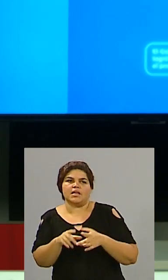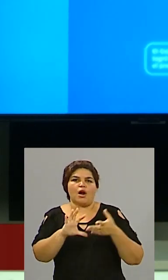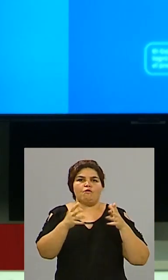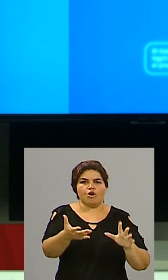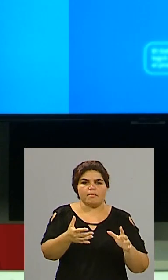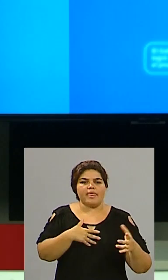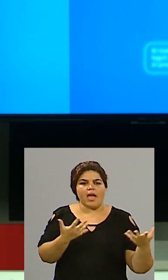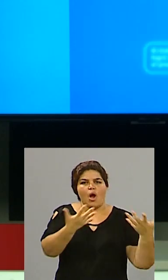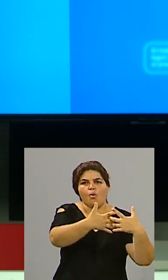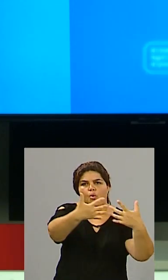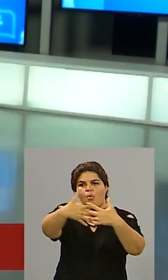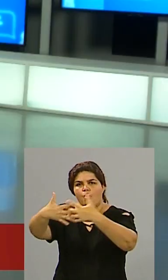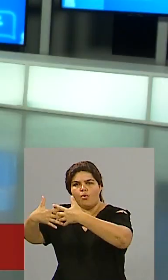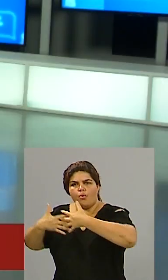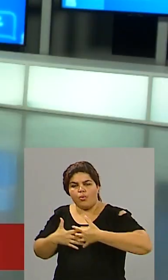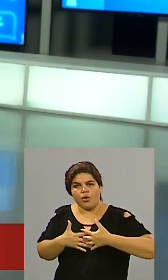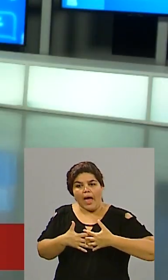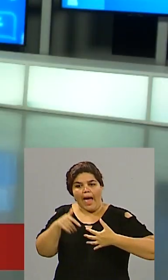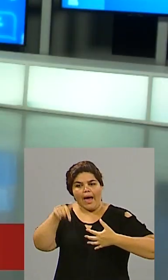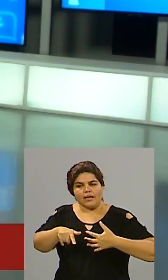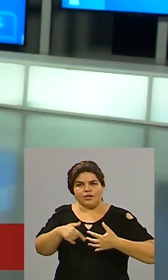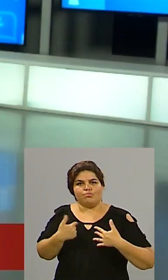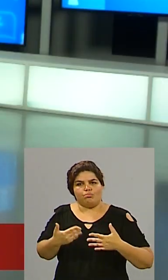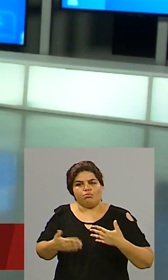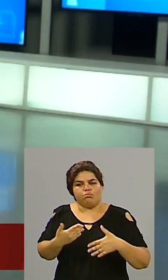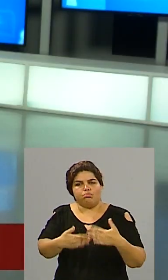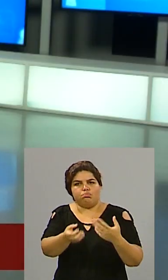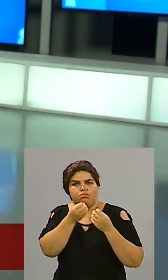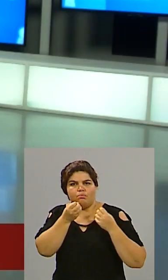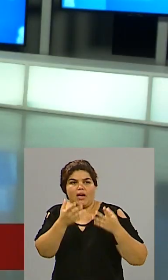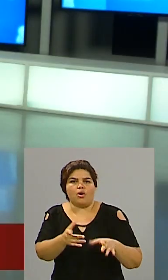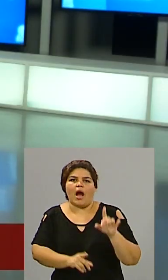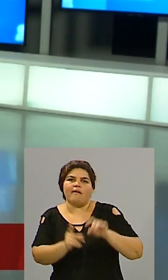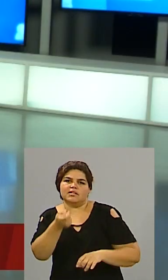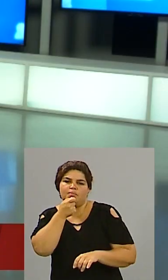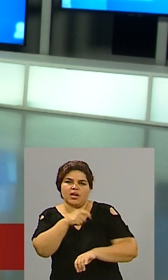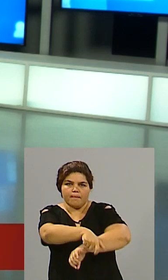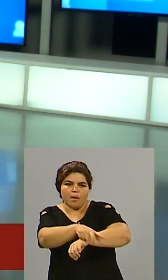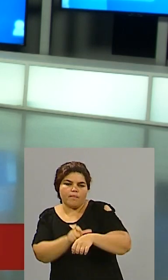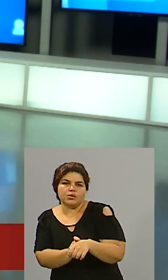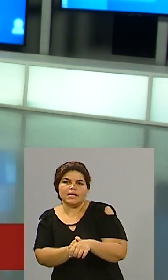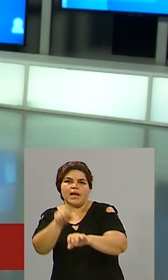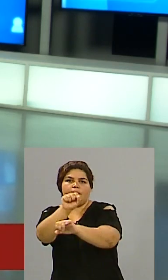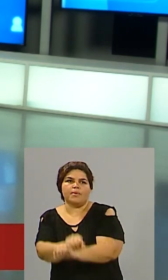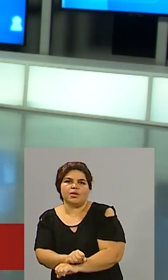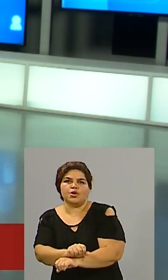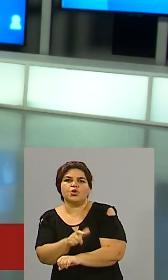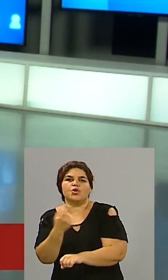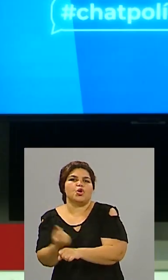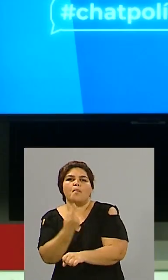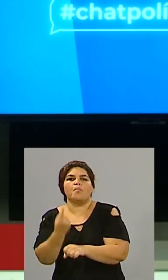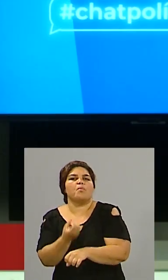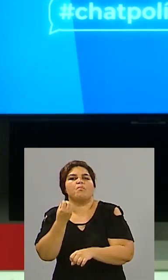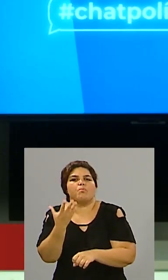veces hacen que justamente no podamos instalar una pulsera porque, bueno, no hay señal. Bueno, hay aspectos